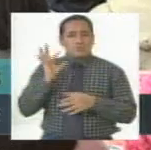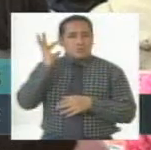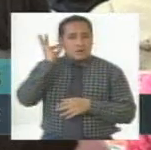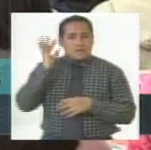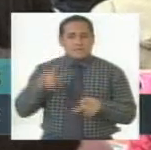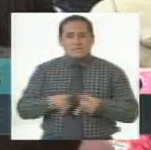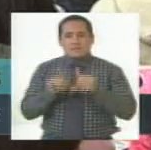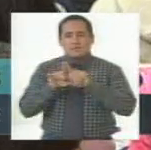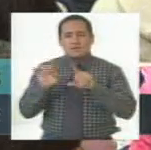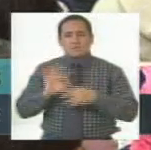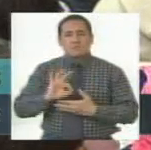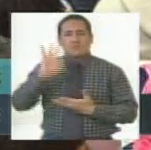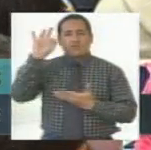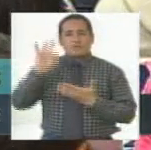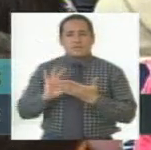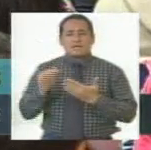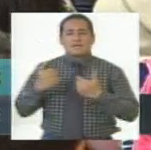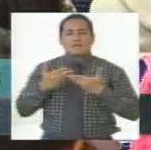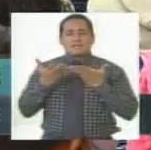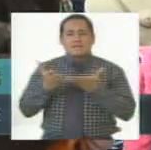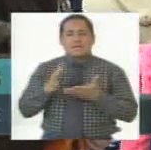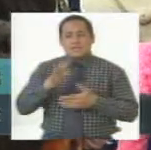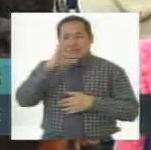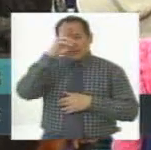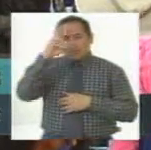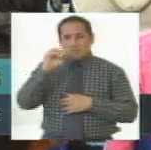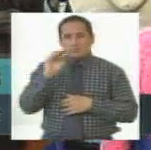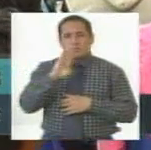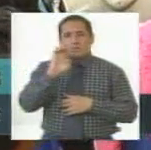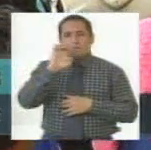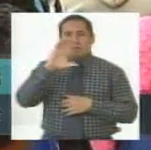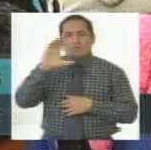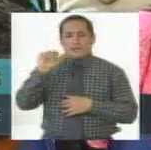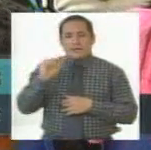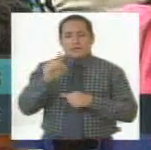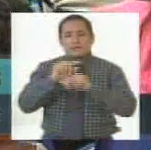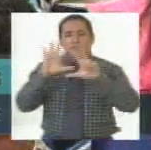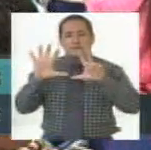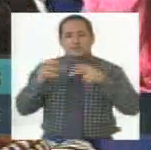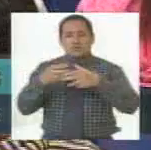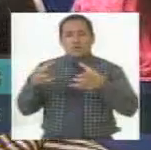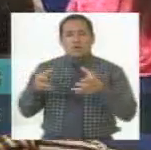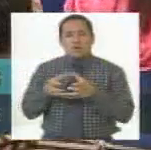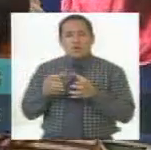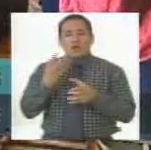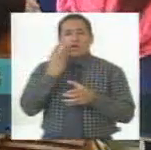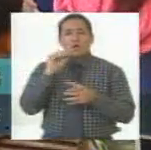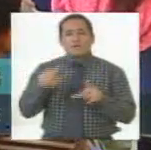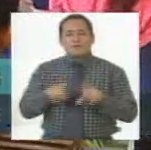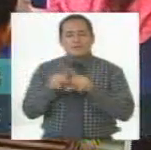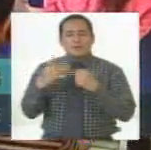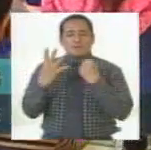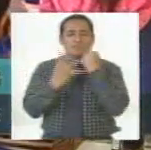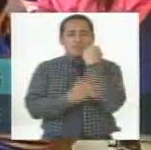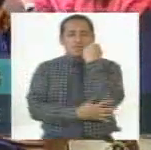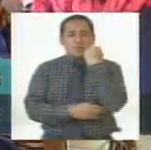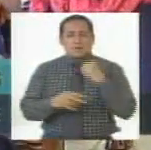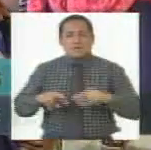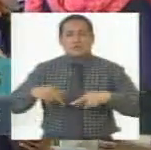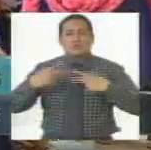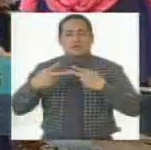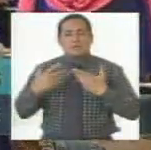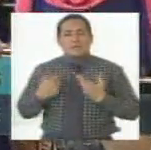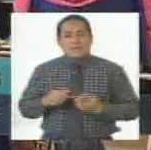mayor porcentaje proviene de cusco bec abre sus puertas a jóvenes que se encuentren en condición de pobreza extrema y que